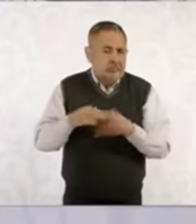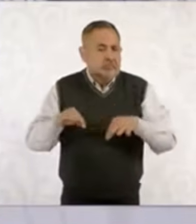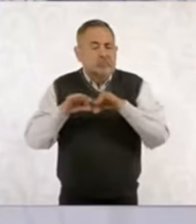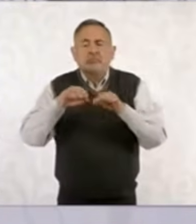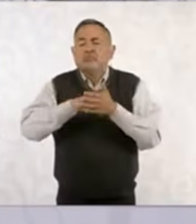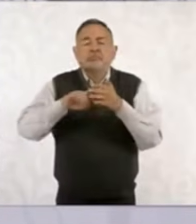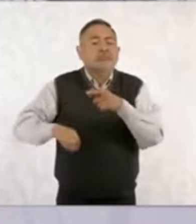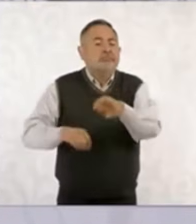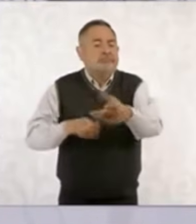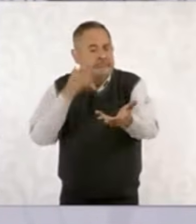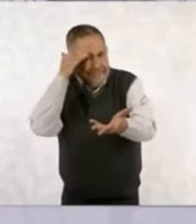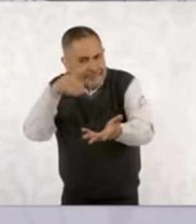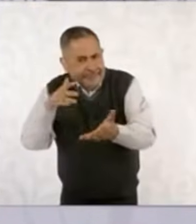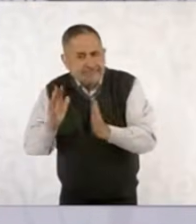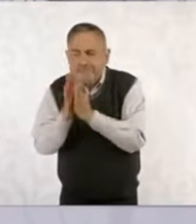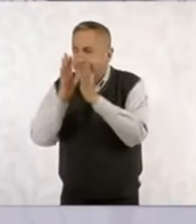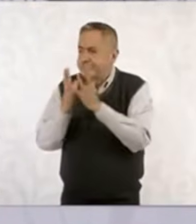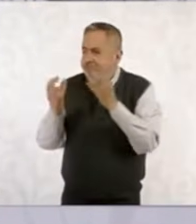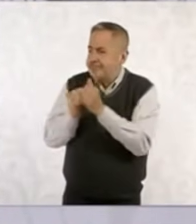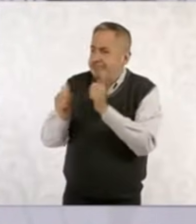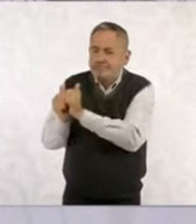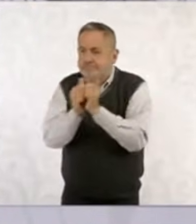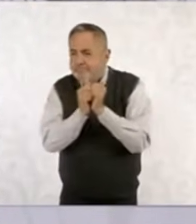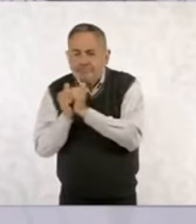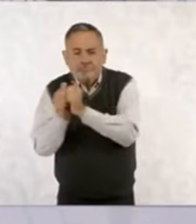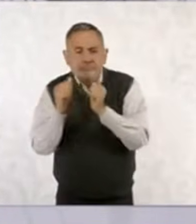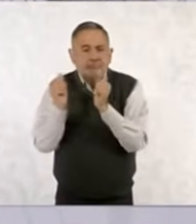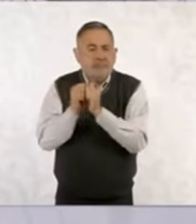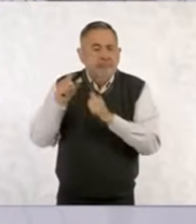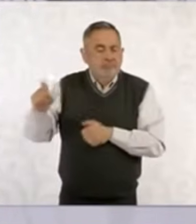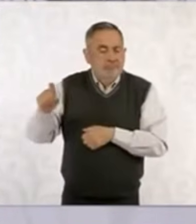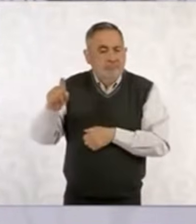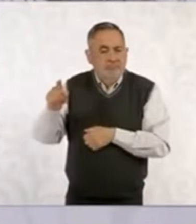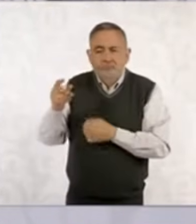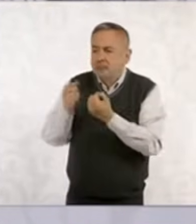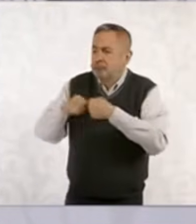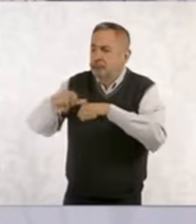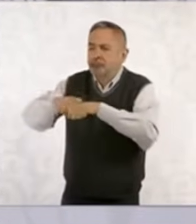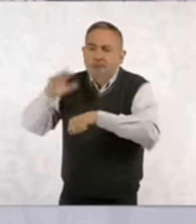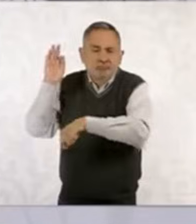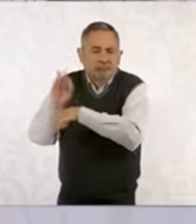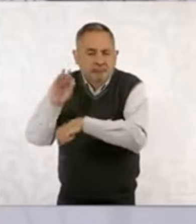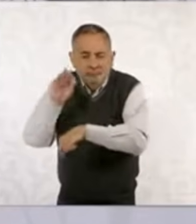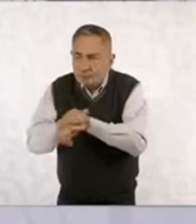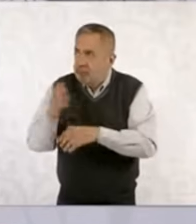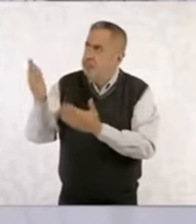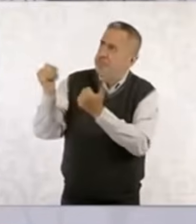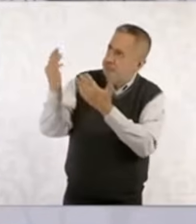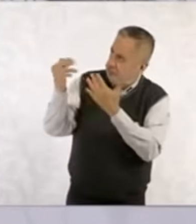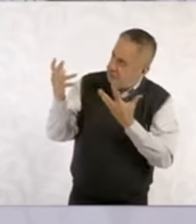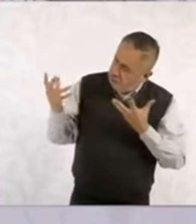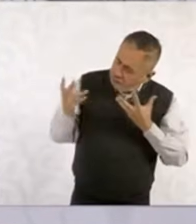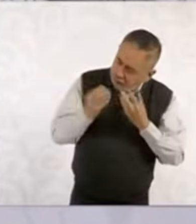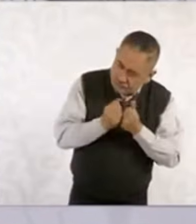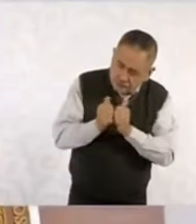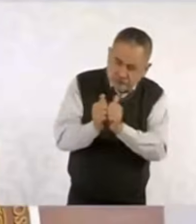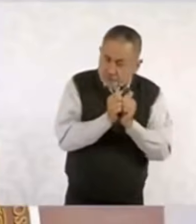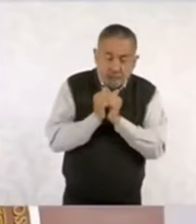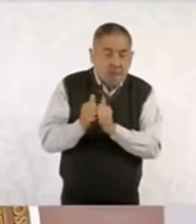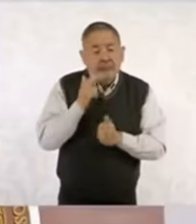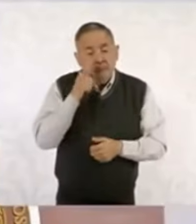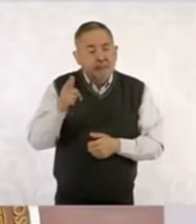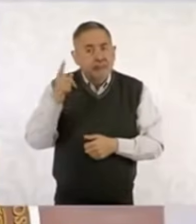importantísima la colaboración que se generó con científicos sociales en México. Dieron